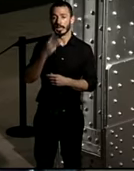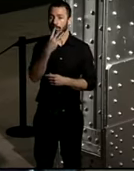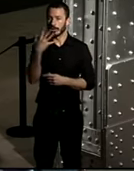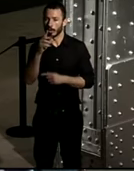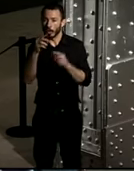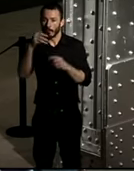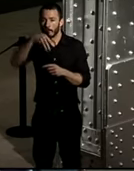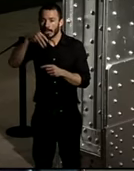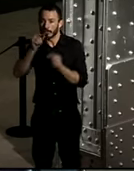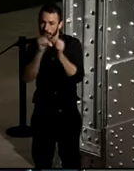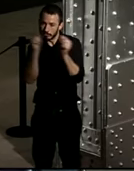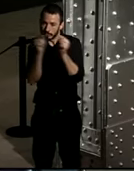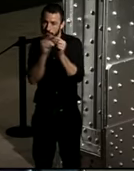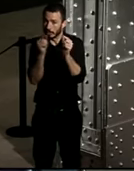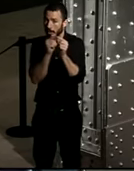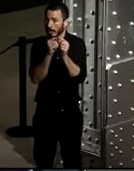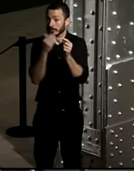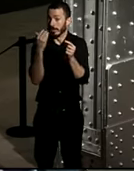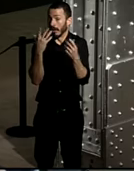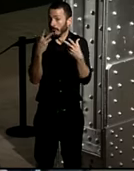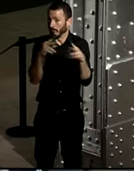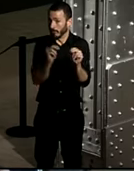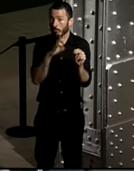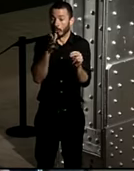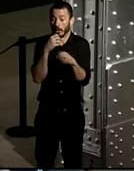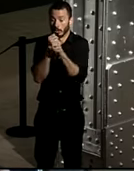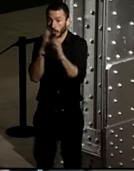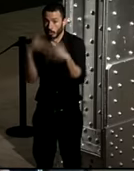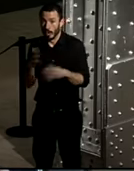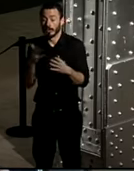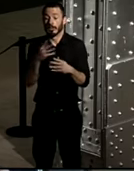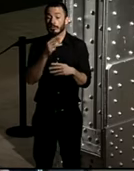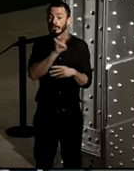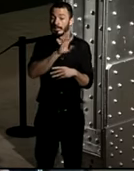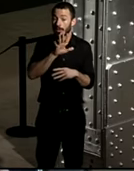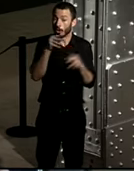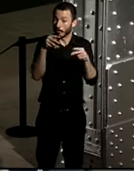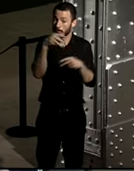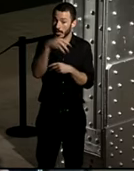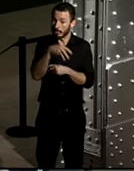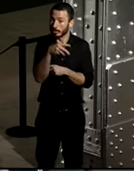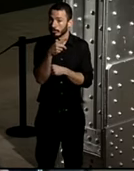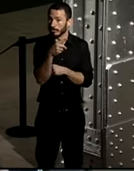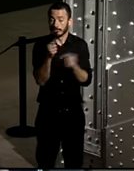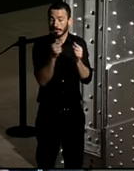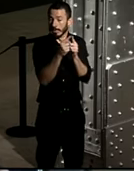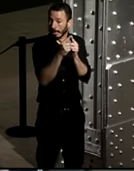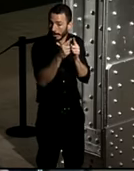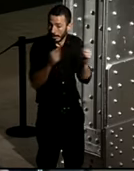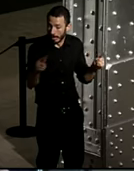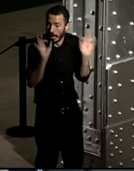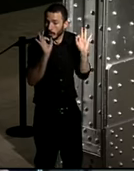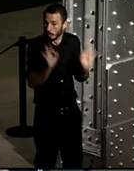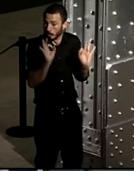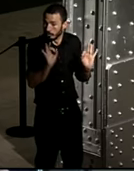acabado, porque ya no hay ni laboratorios. Y en 35 milímetros tenías los metros contados. Tú al acabar la semana llegaba el viernes y venía el